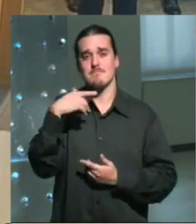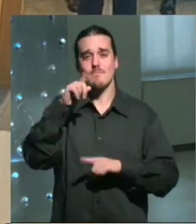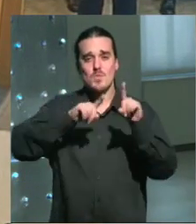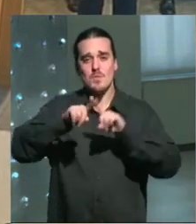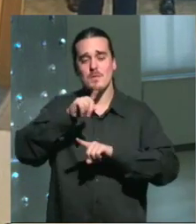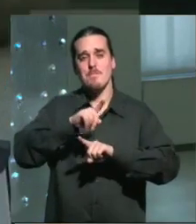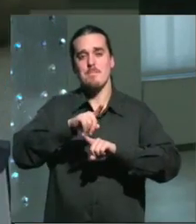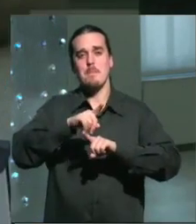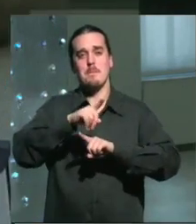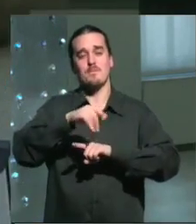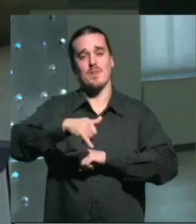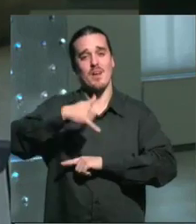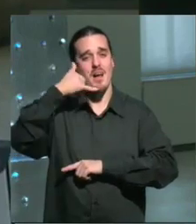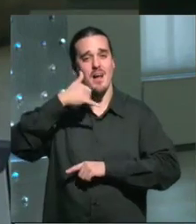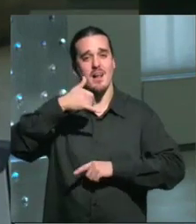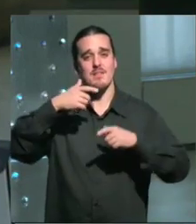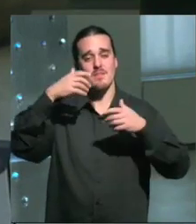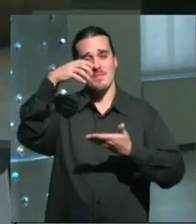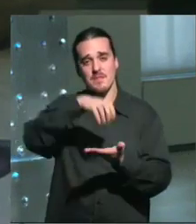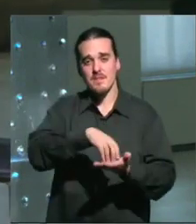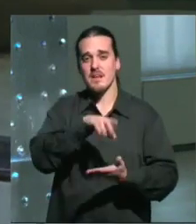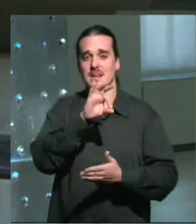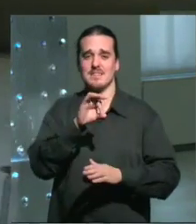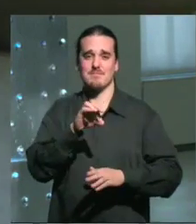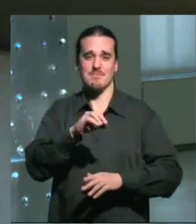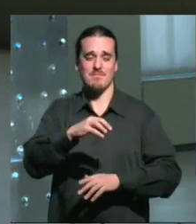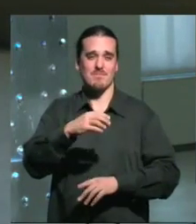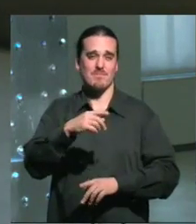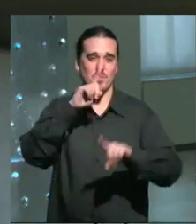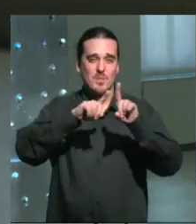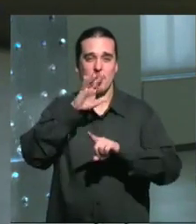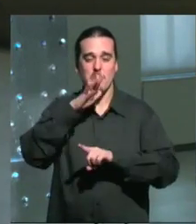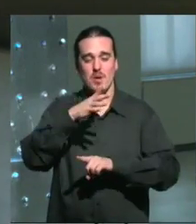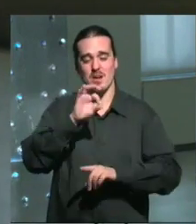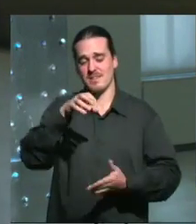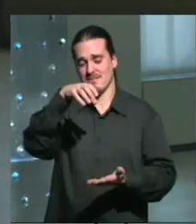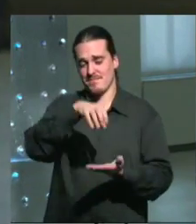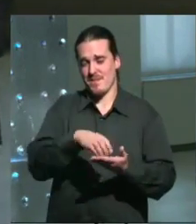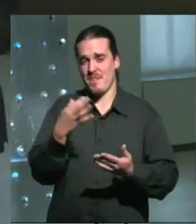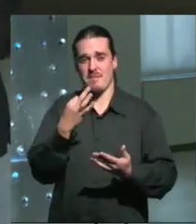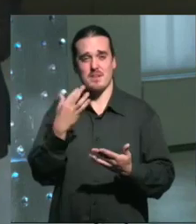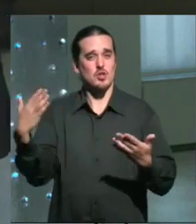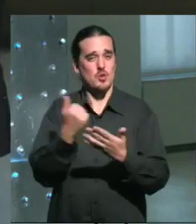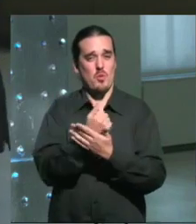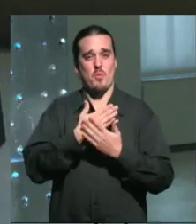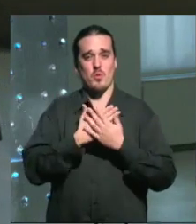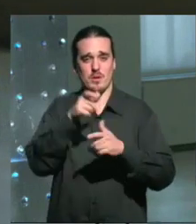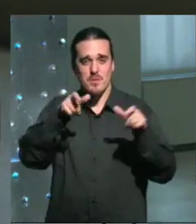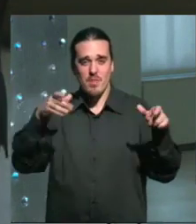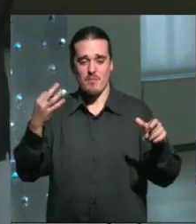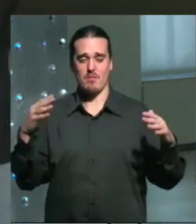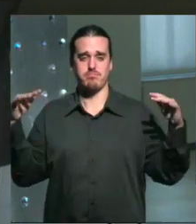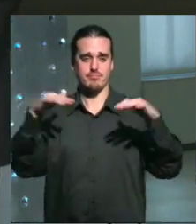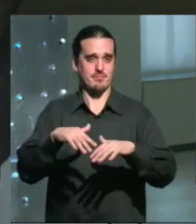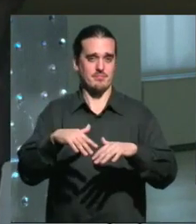que movilizar a miles o cientos de voluntarios a un espacio físico a una hora determinada. Y como eran voluntarios, pues claro, entre 6 y 9